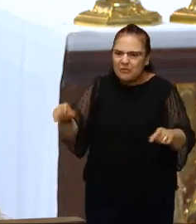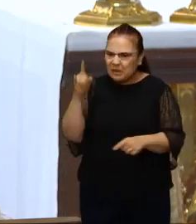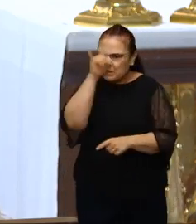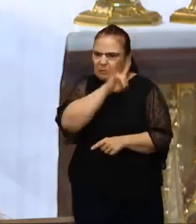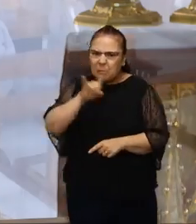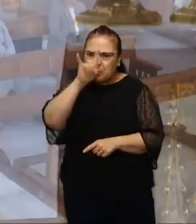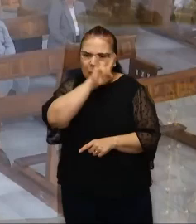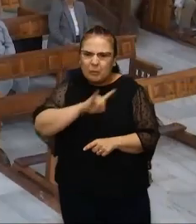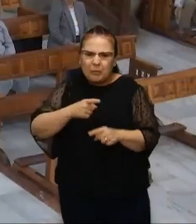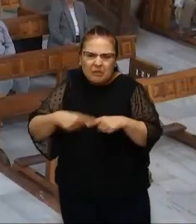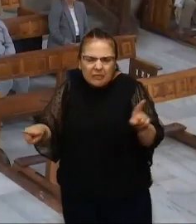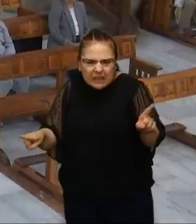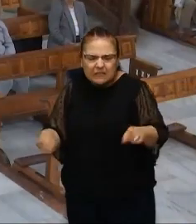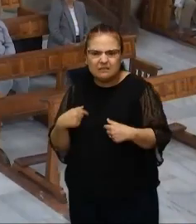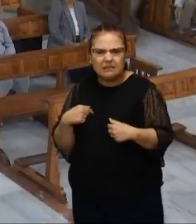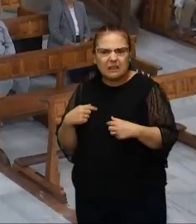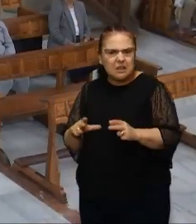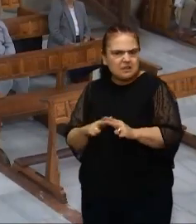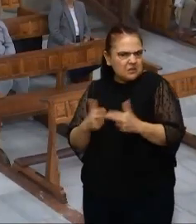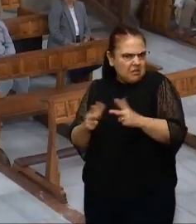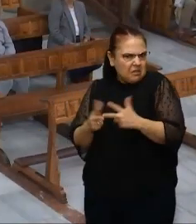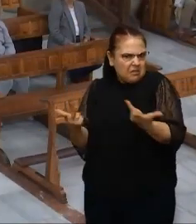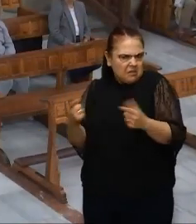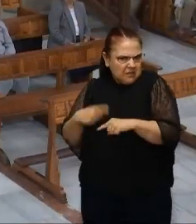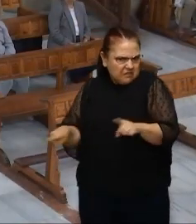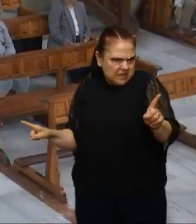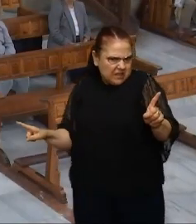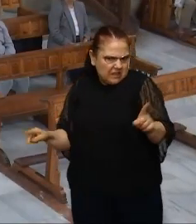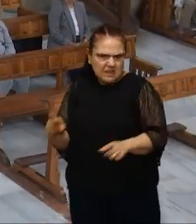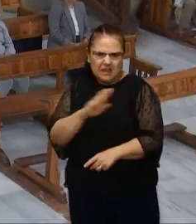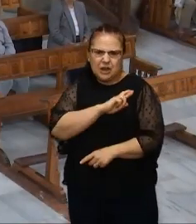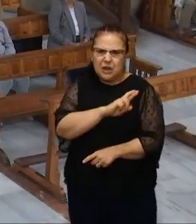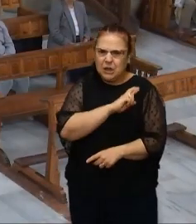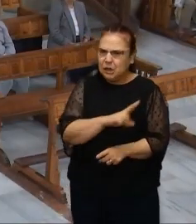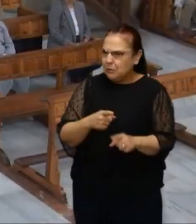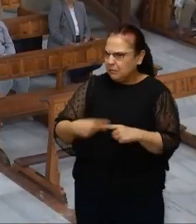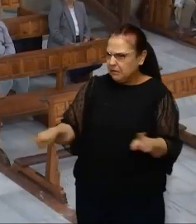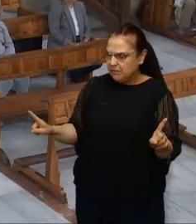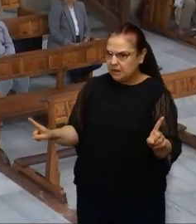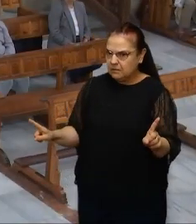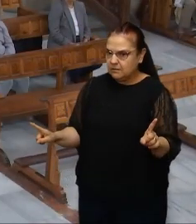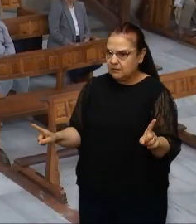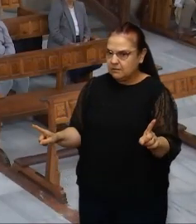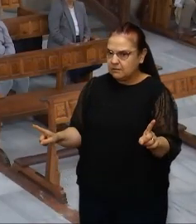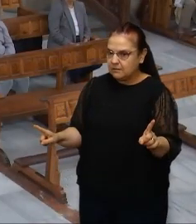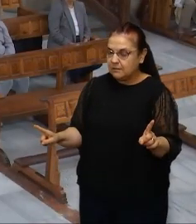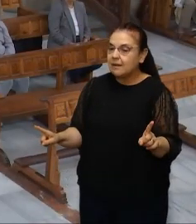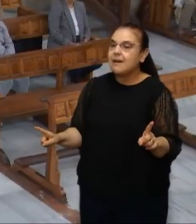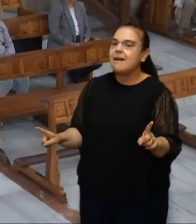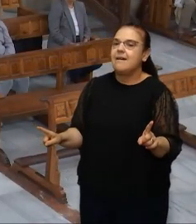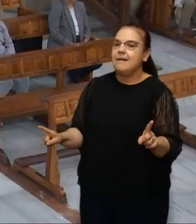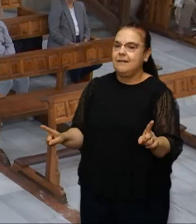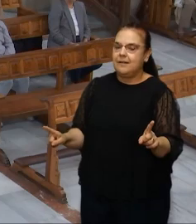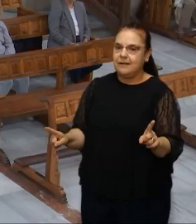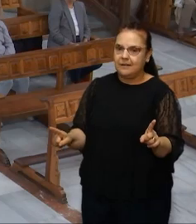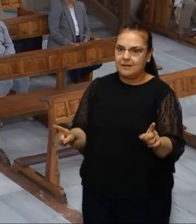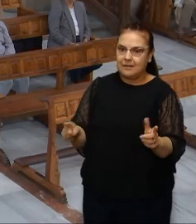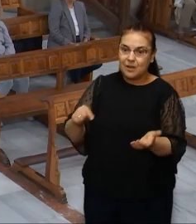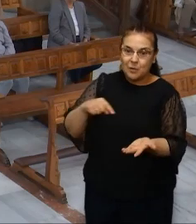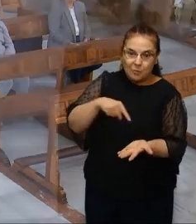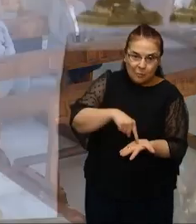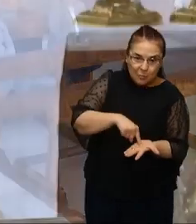de nuestra clase social, no tiene nuestra religión. El punto de referencia no es